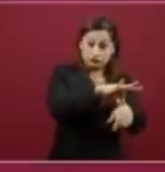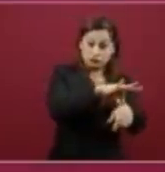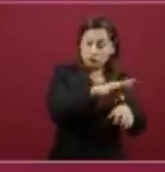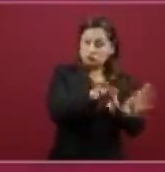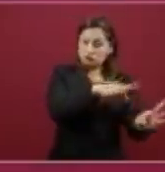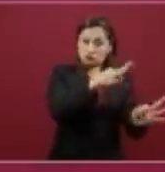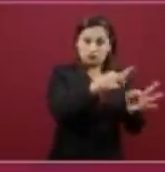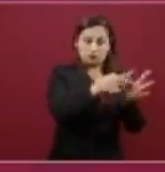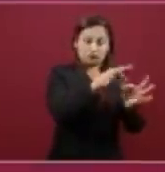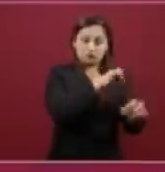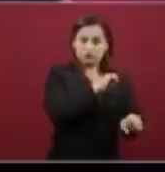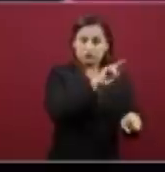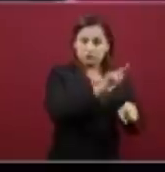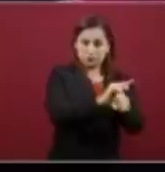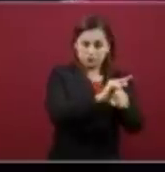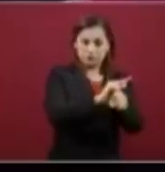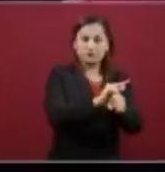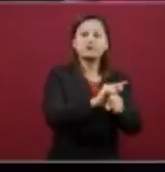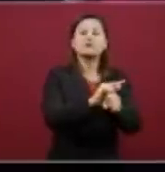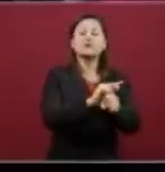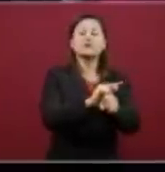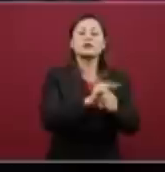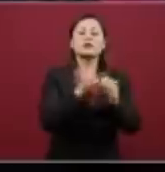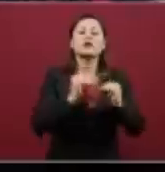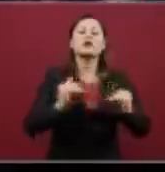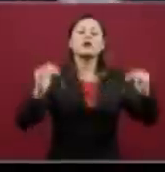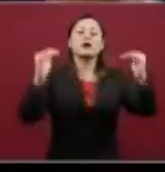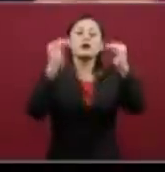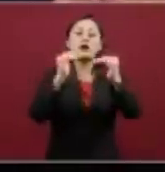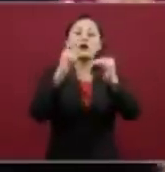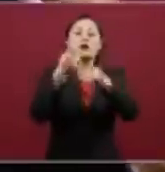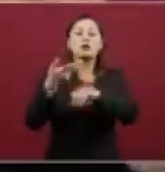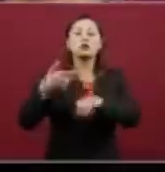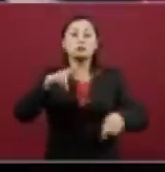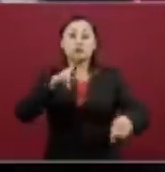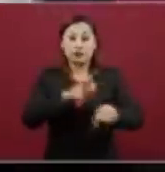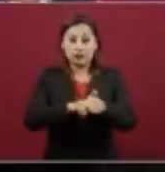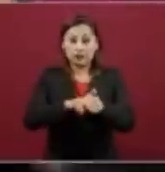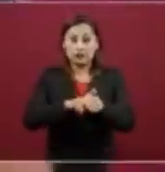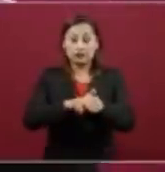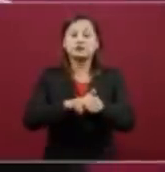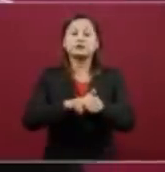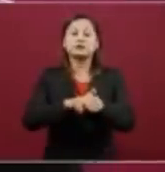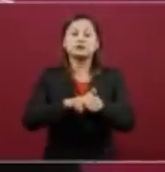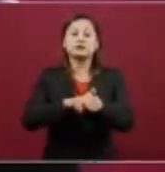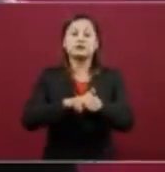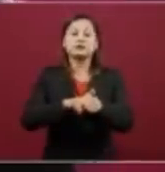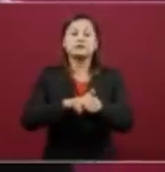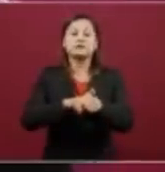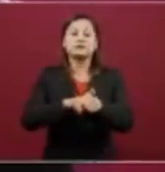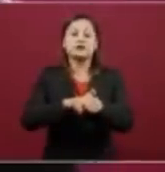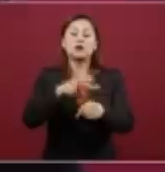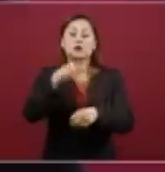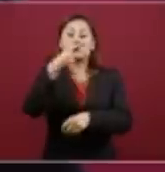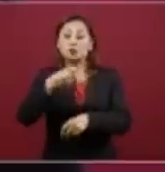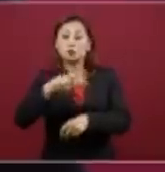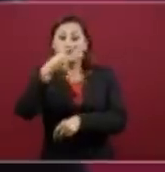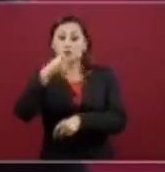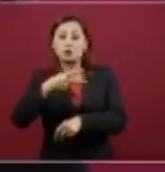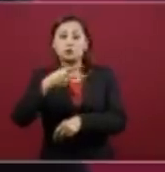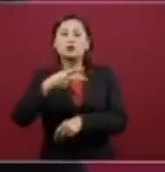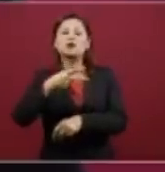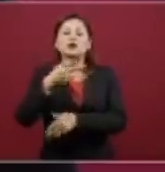y en los hospitales de segundo nivel, para la población que no tiene atención